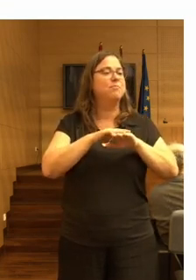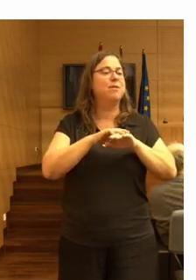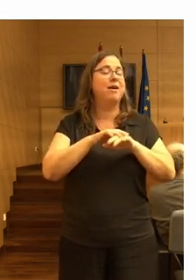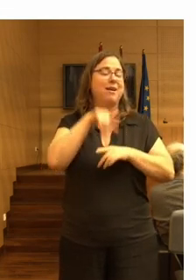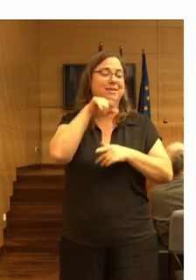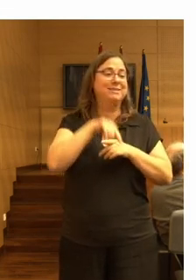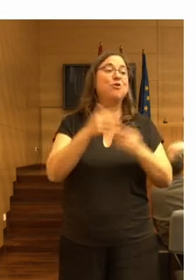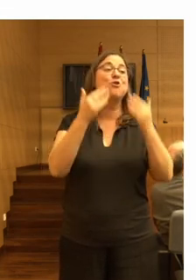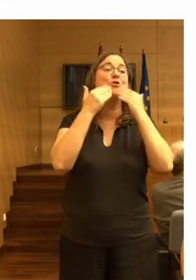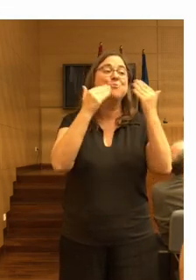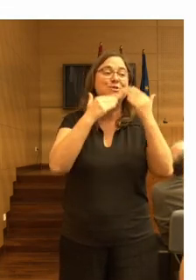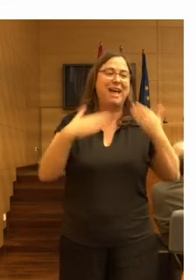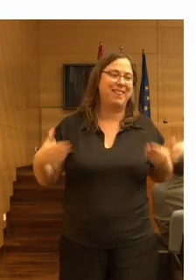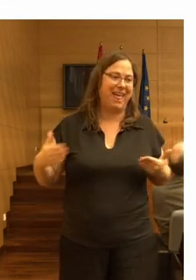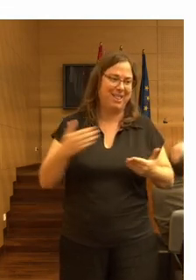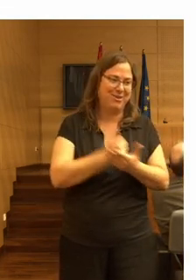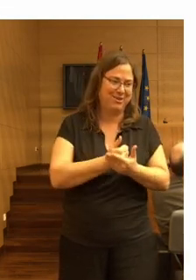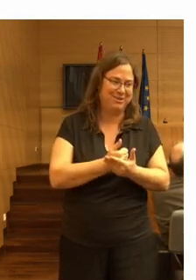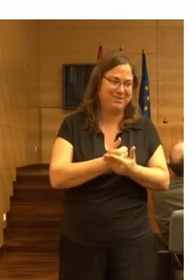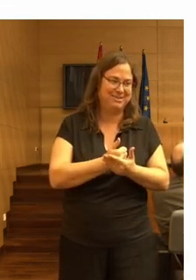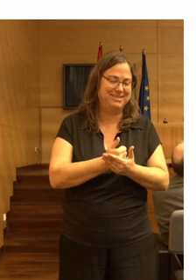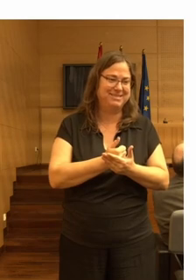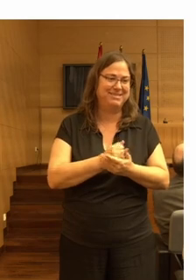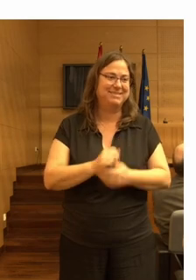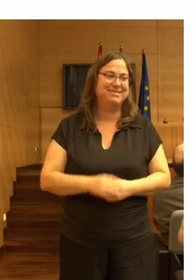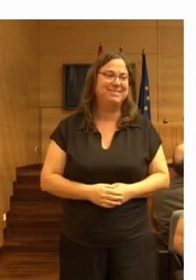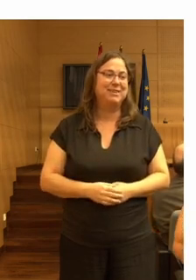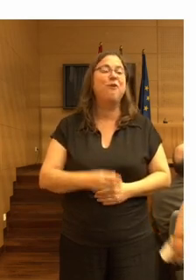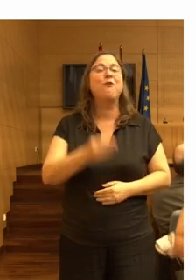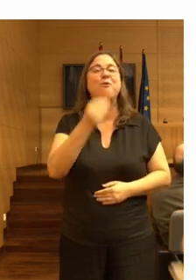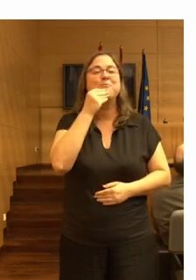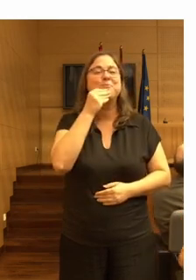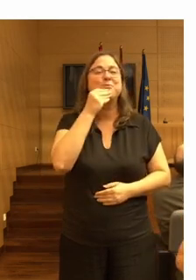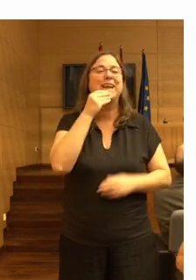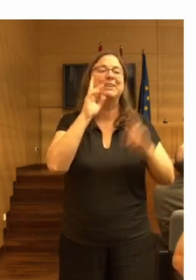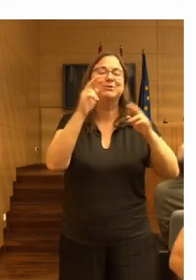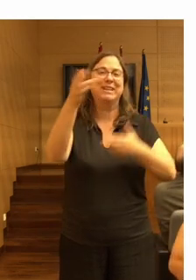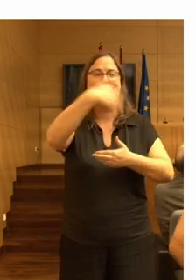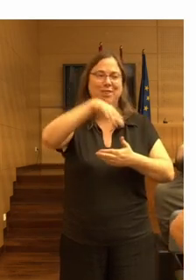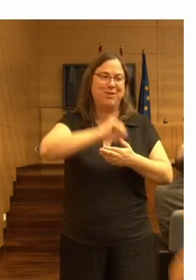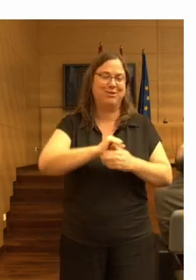base a este encuentro. Muchísimas gracias a todos y muy buena suerte a todas.